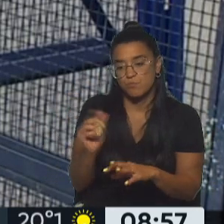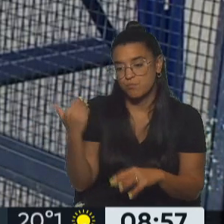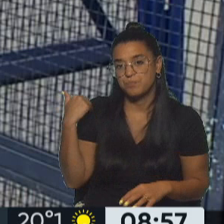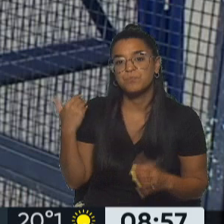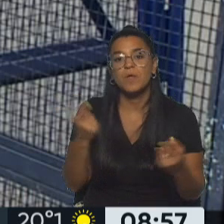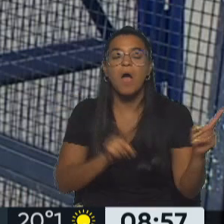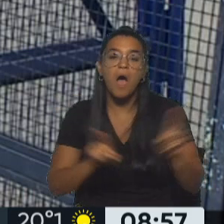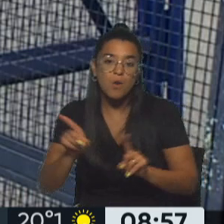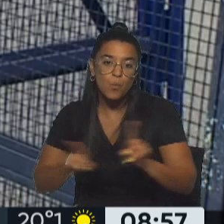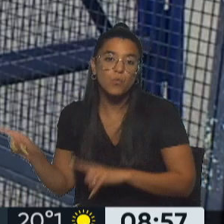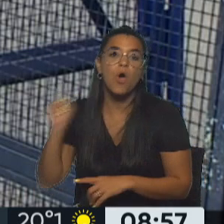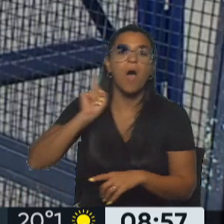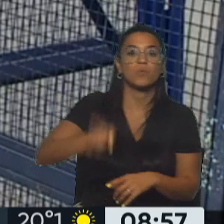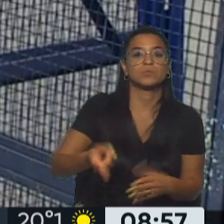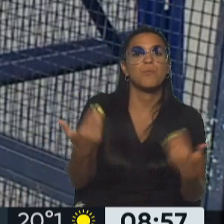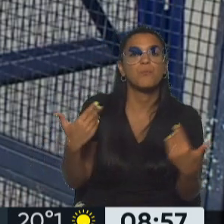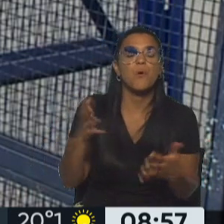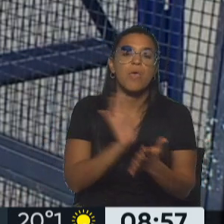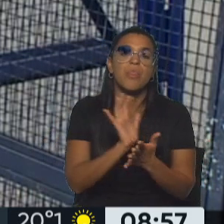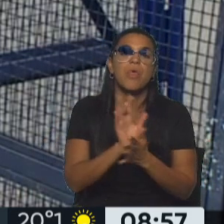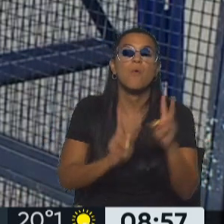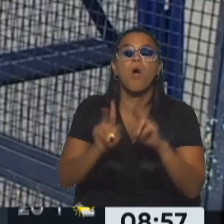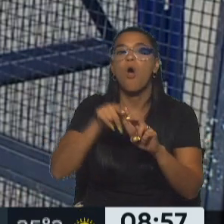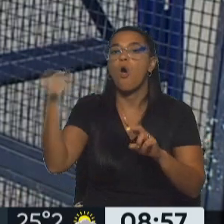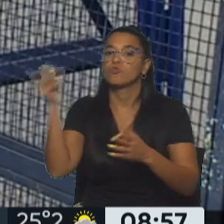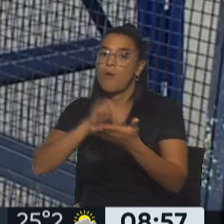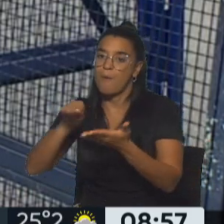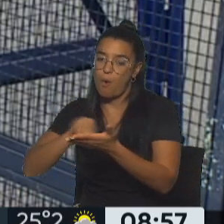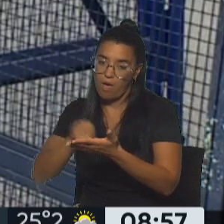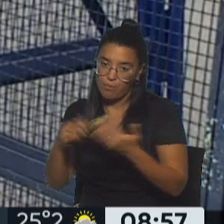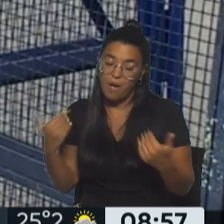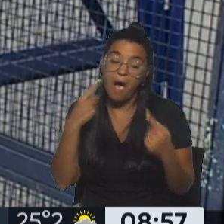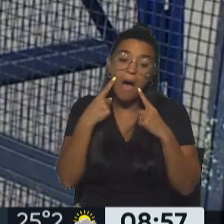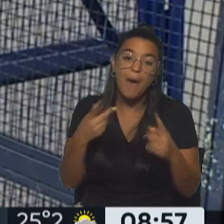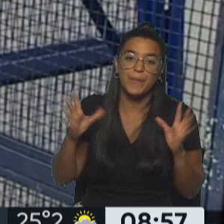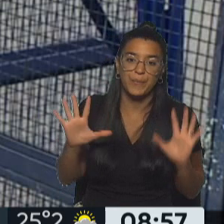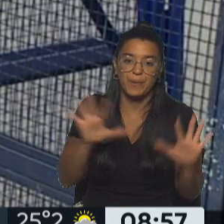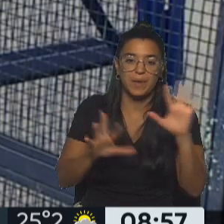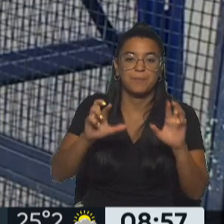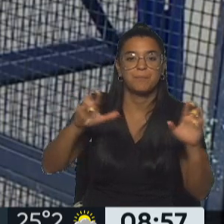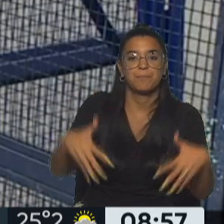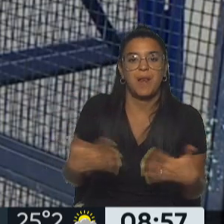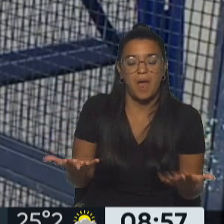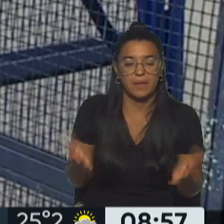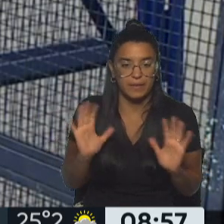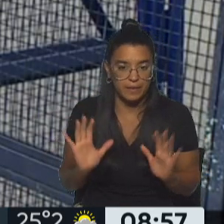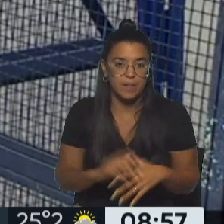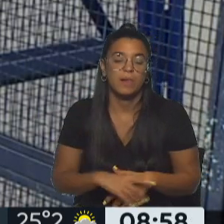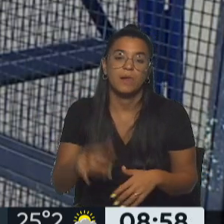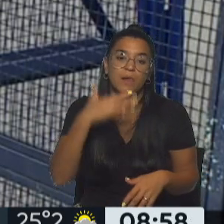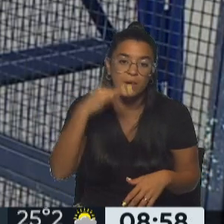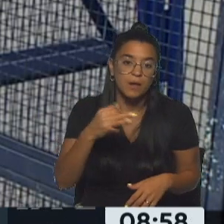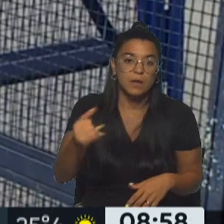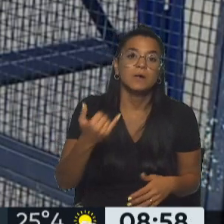vez alguno de los acusados podía buscar otro abogado y así rever toda esta estrategia. Bueno, son la verdad